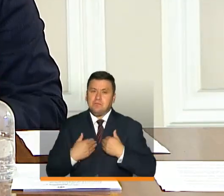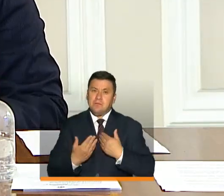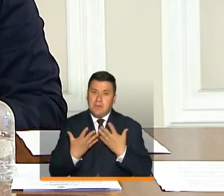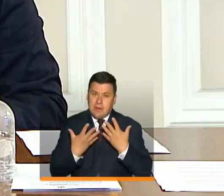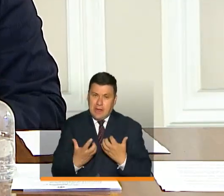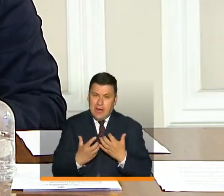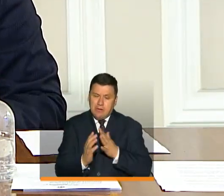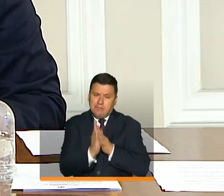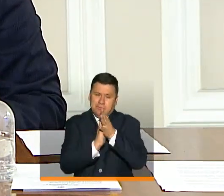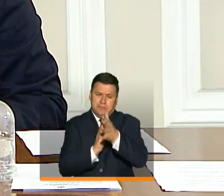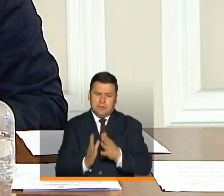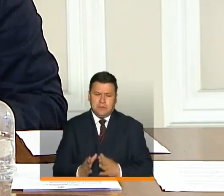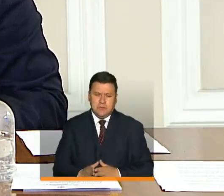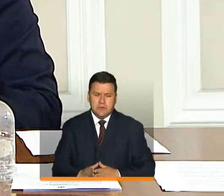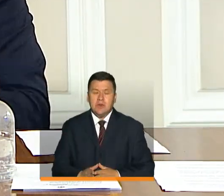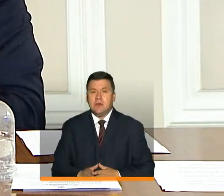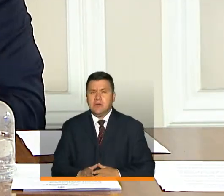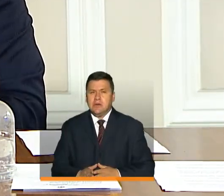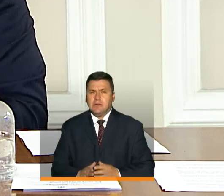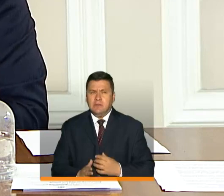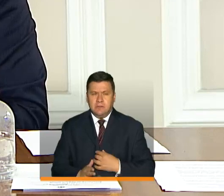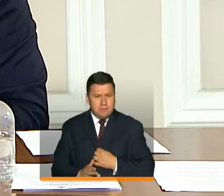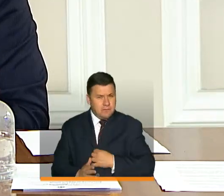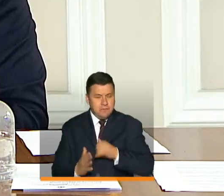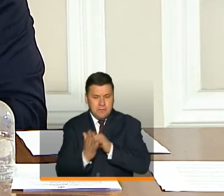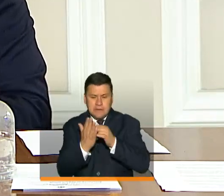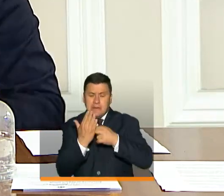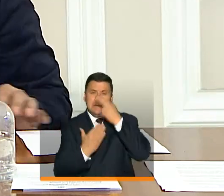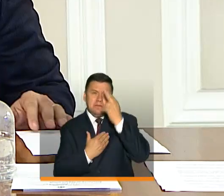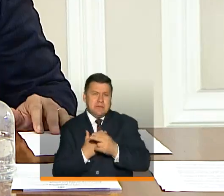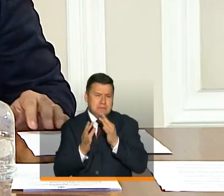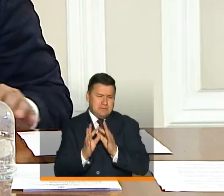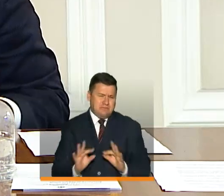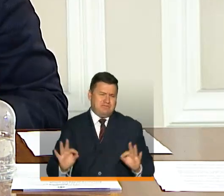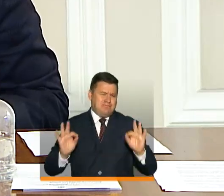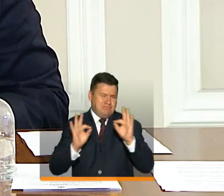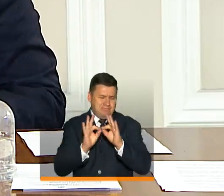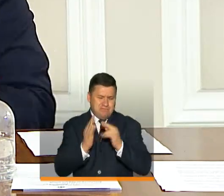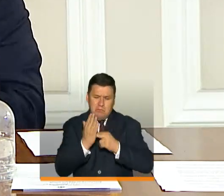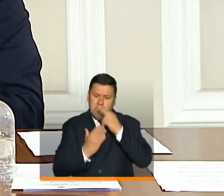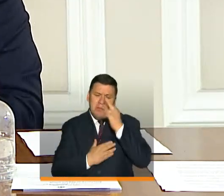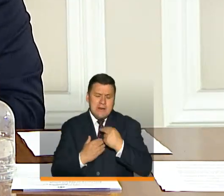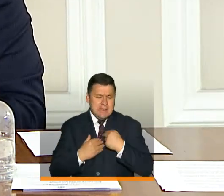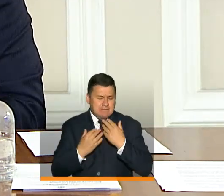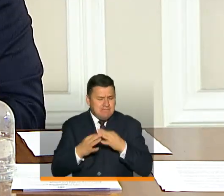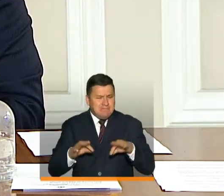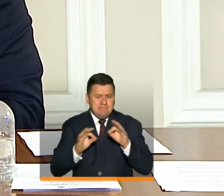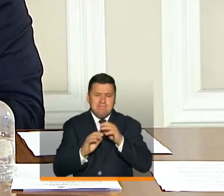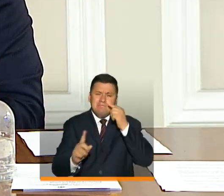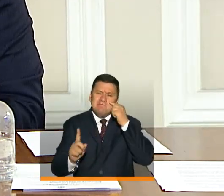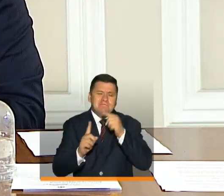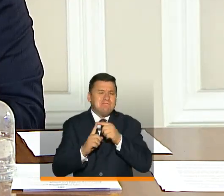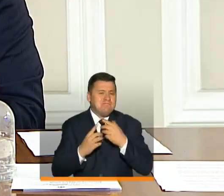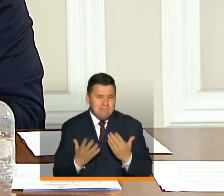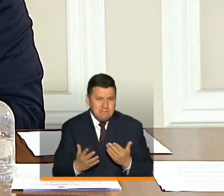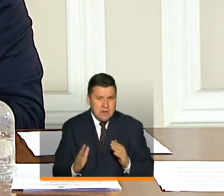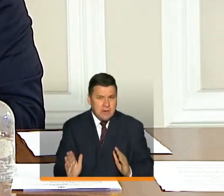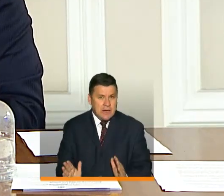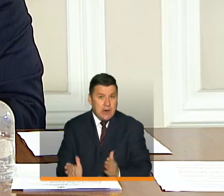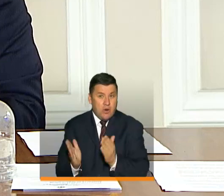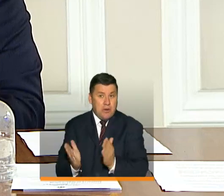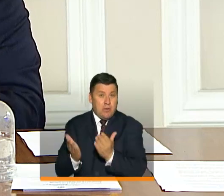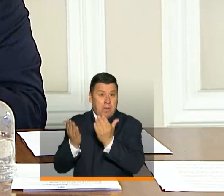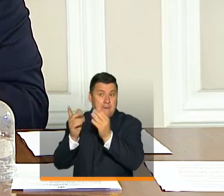destacar que uno de los proyectos más importantes que tiene que ver con la